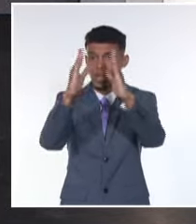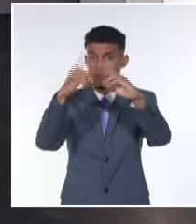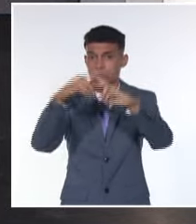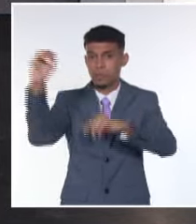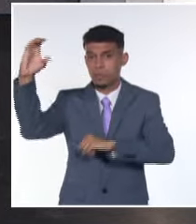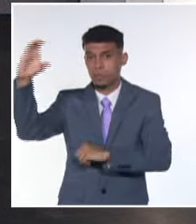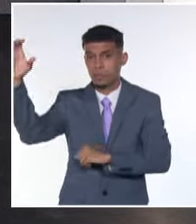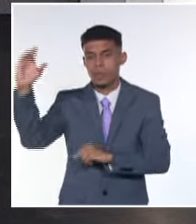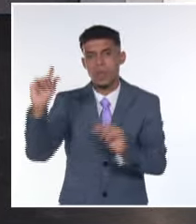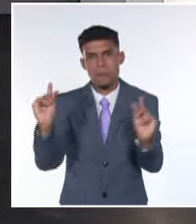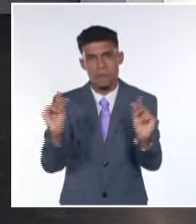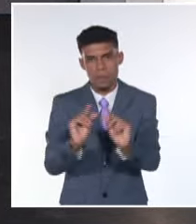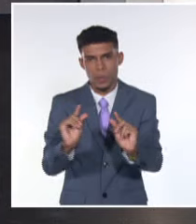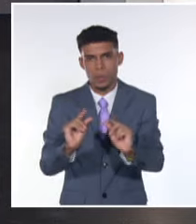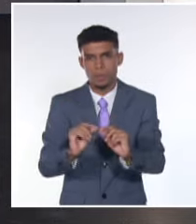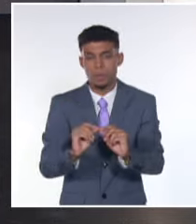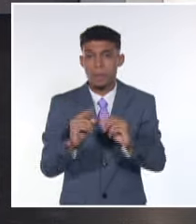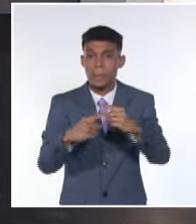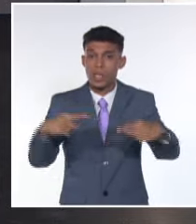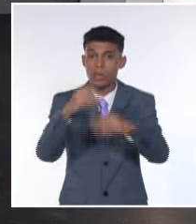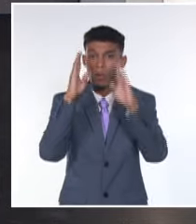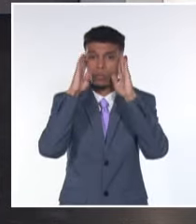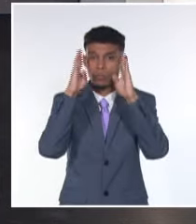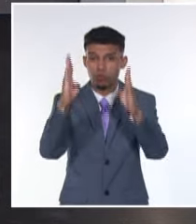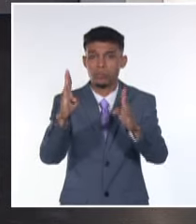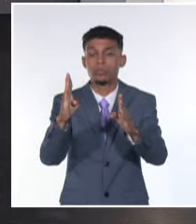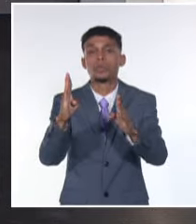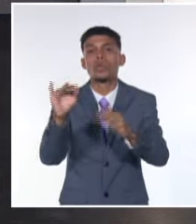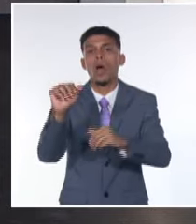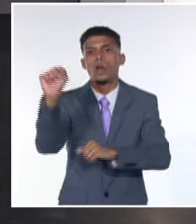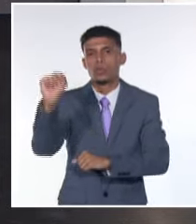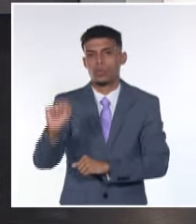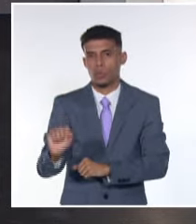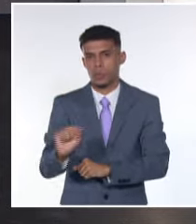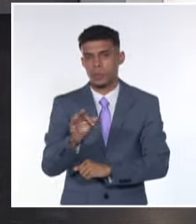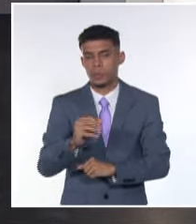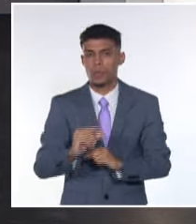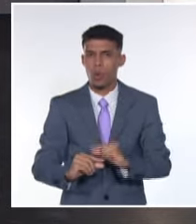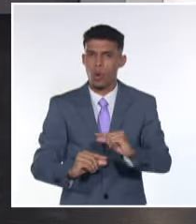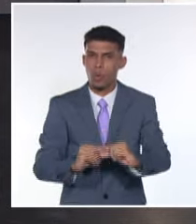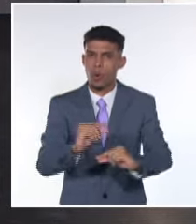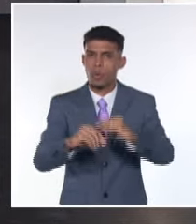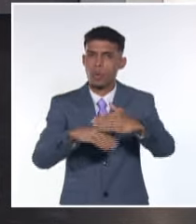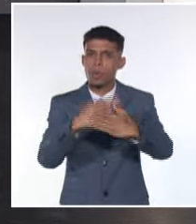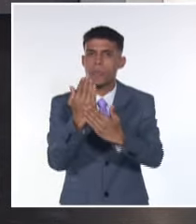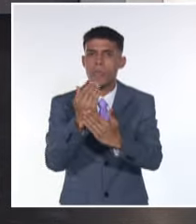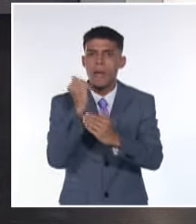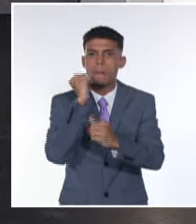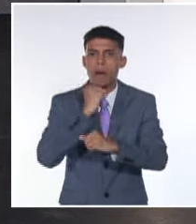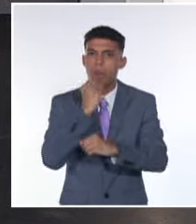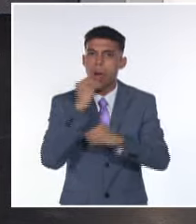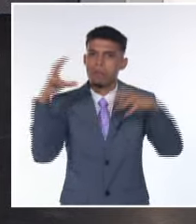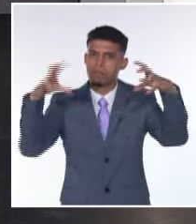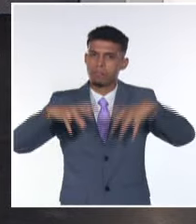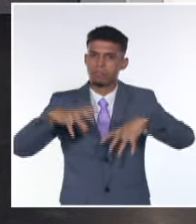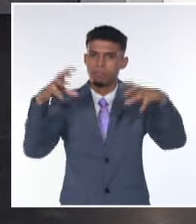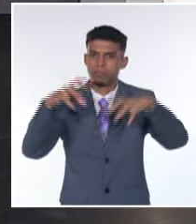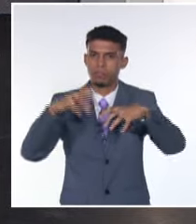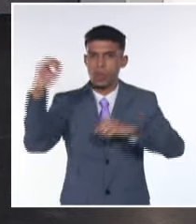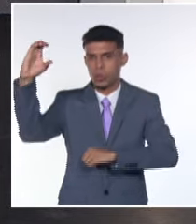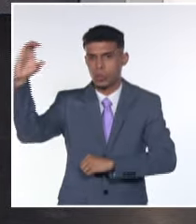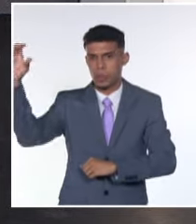todo, como les decía, concentrados hacia zonas del interior y sur. Poco a poco pues irá durante los próximos días aumentando la probabilidad de lluvias hacia la parte